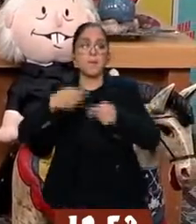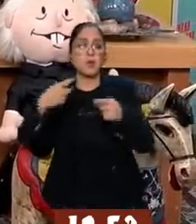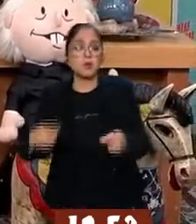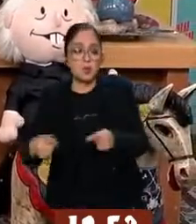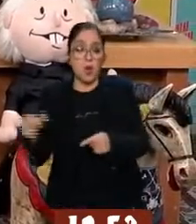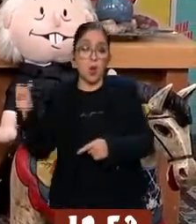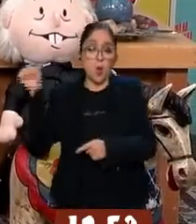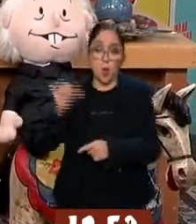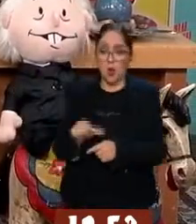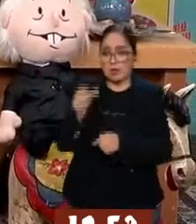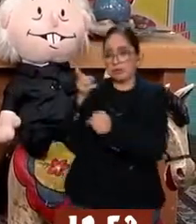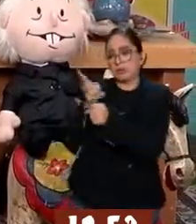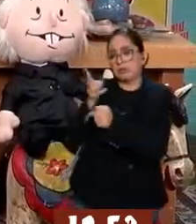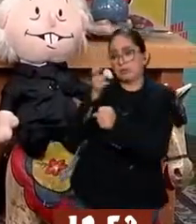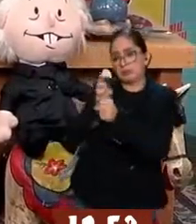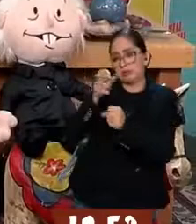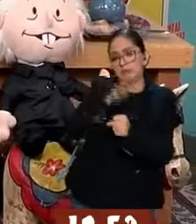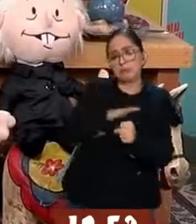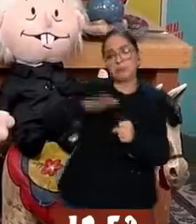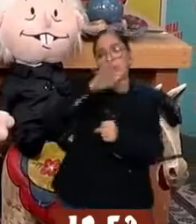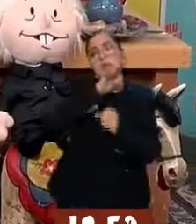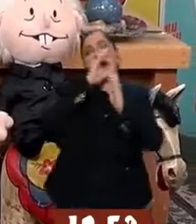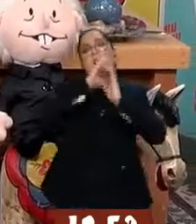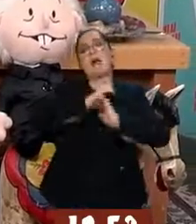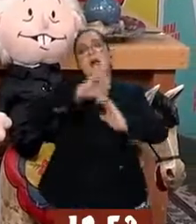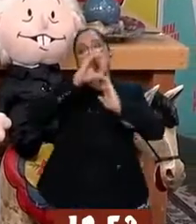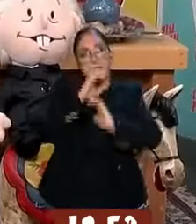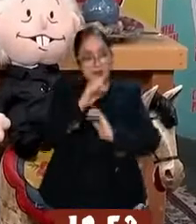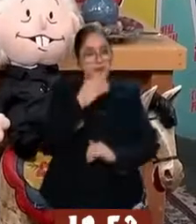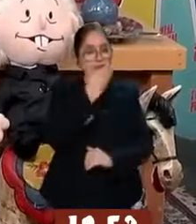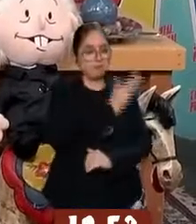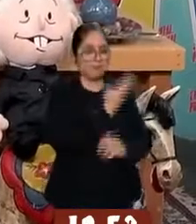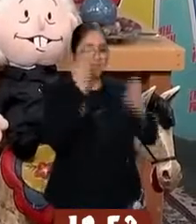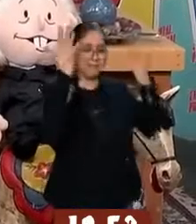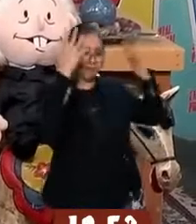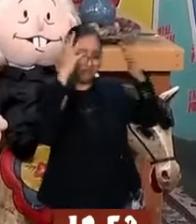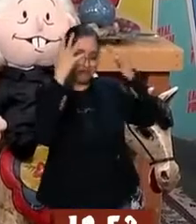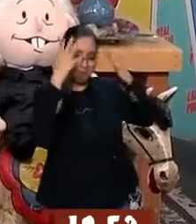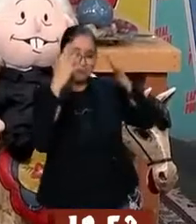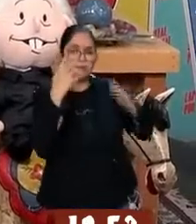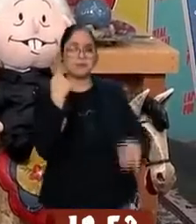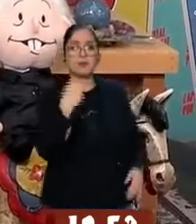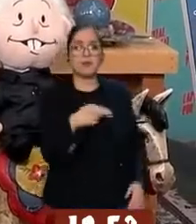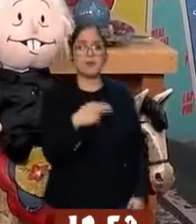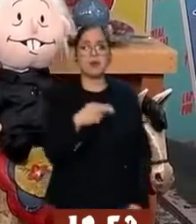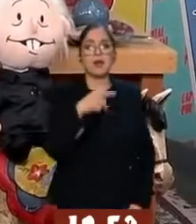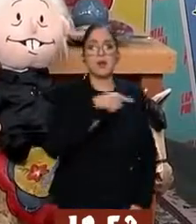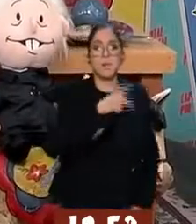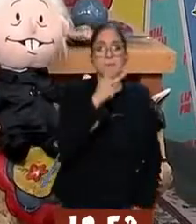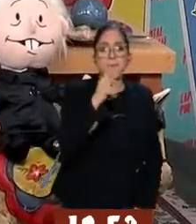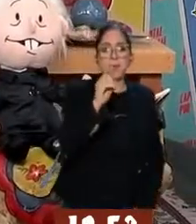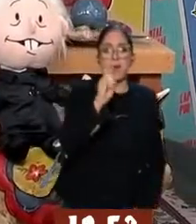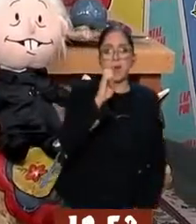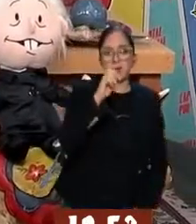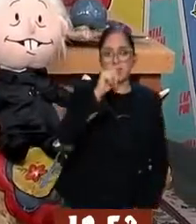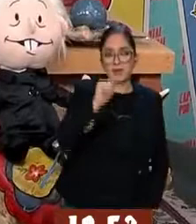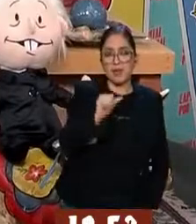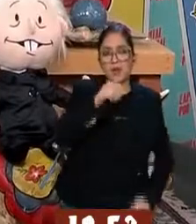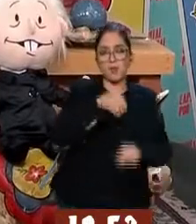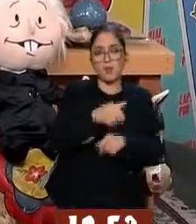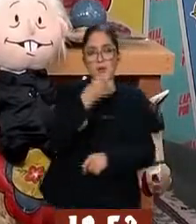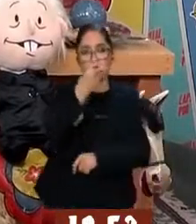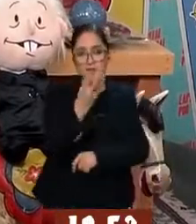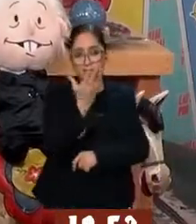traído hoy a este escenario, a este foro. Recibamos con un fuerte aplauso a Puerta 3.